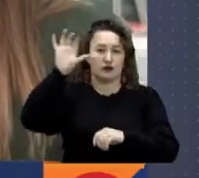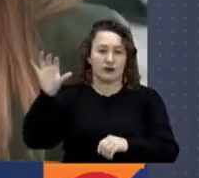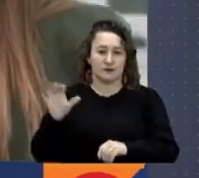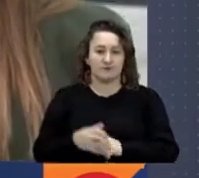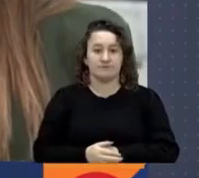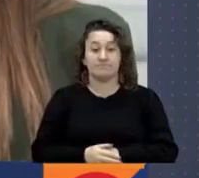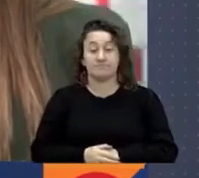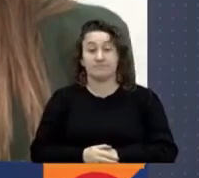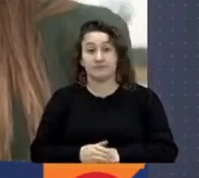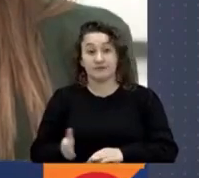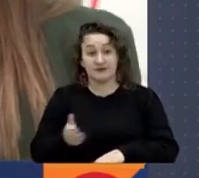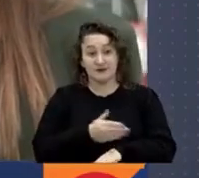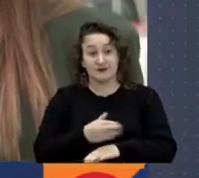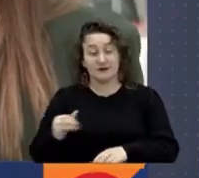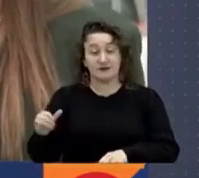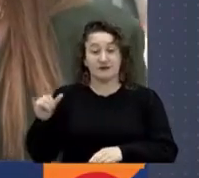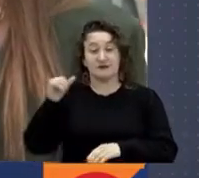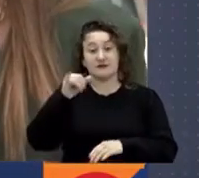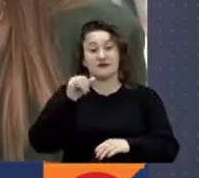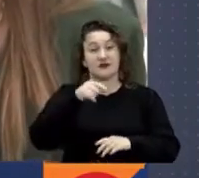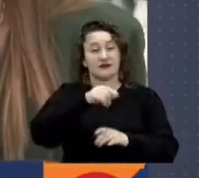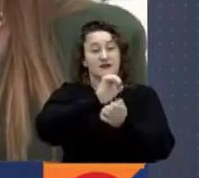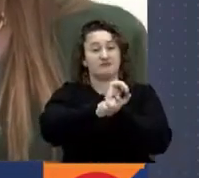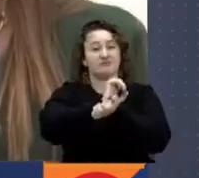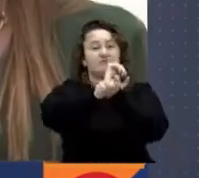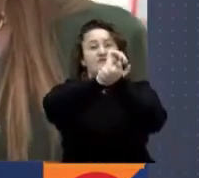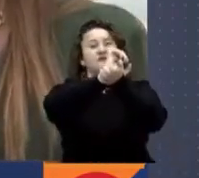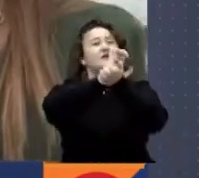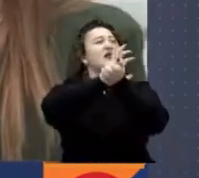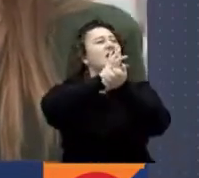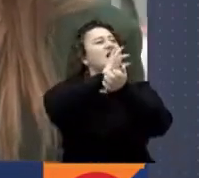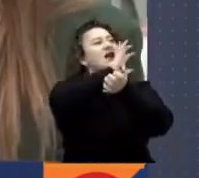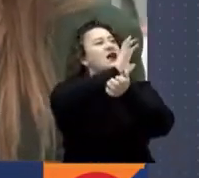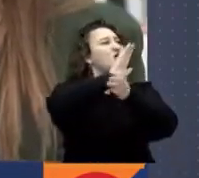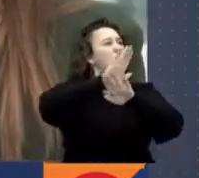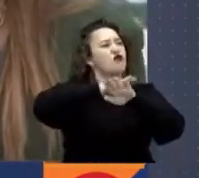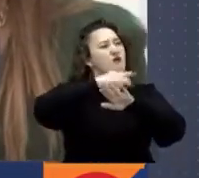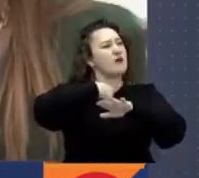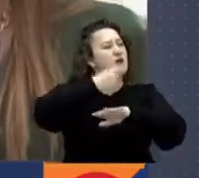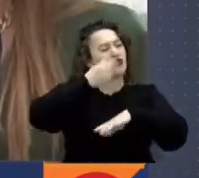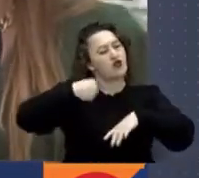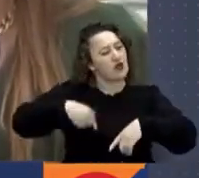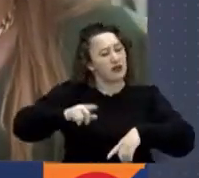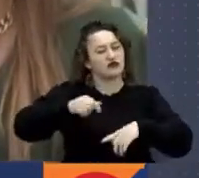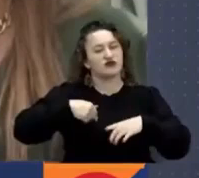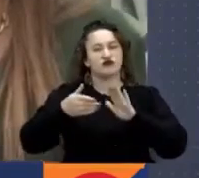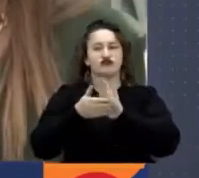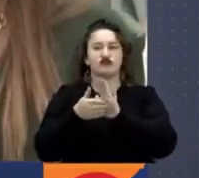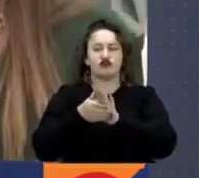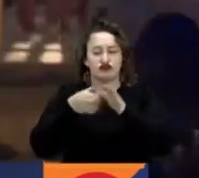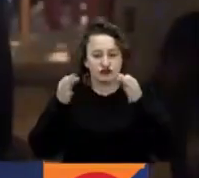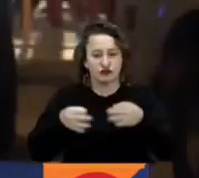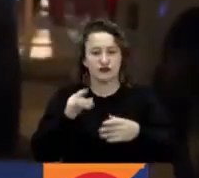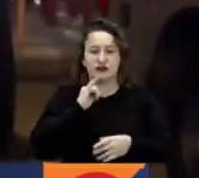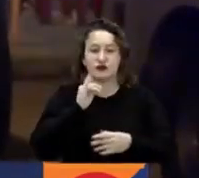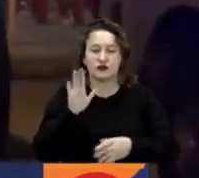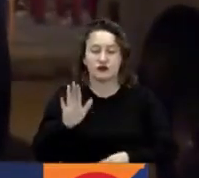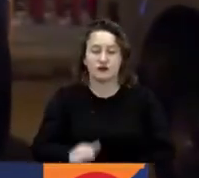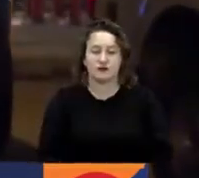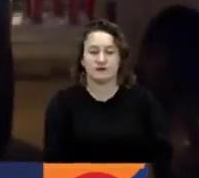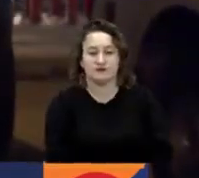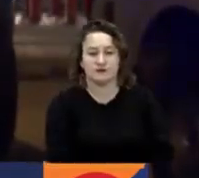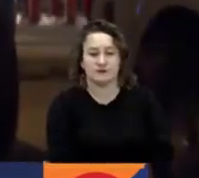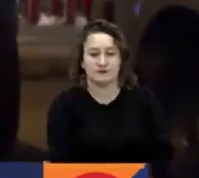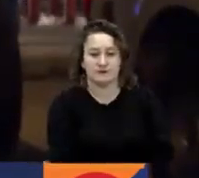la aeronave, Córdoba alzó los brazos y gritó que es inocente y que lo va a demostrar en los Estados Unidos. A las 4